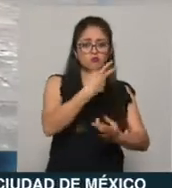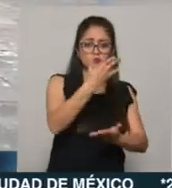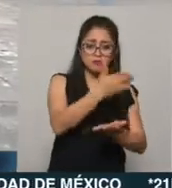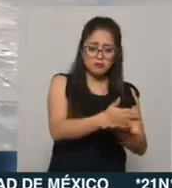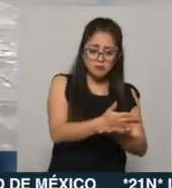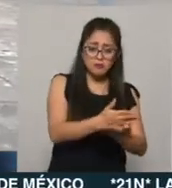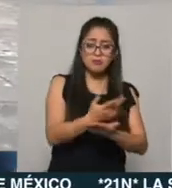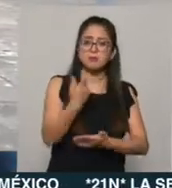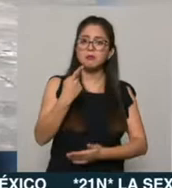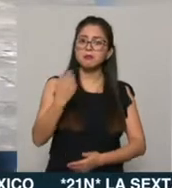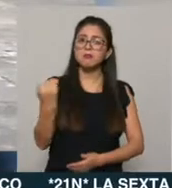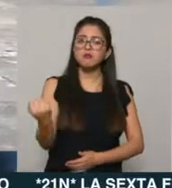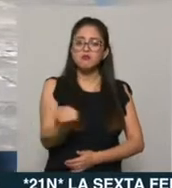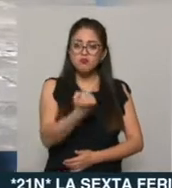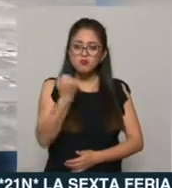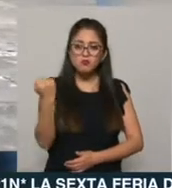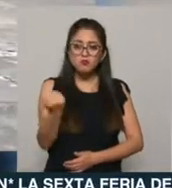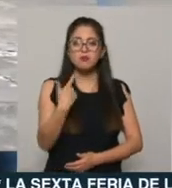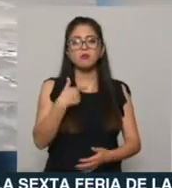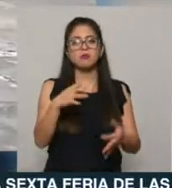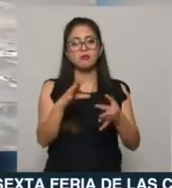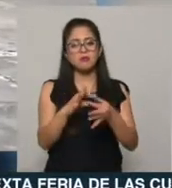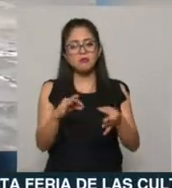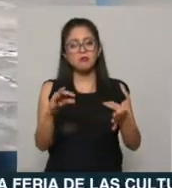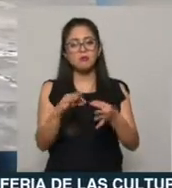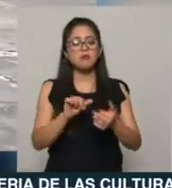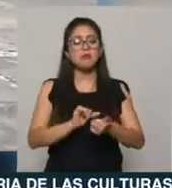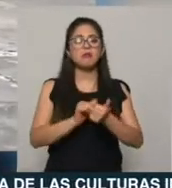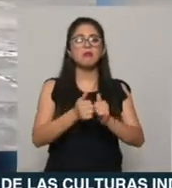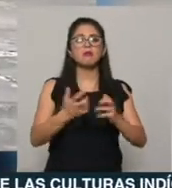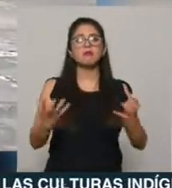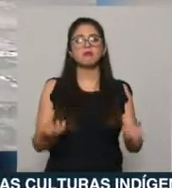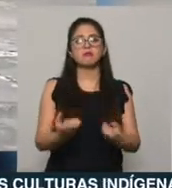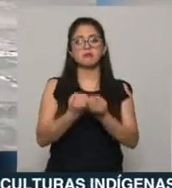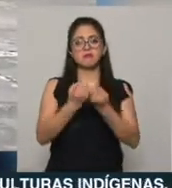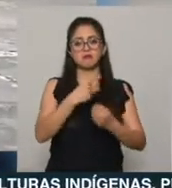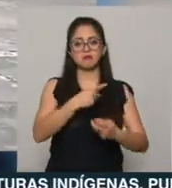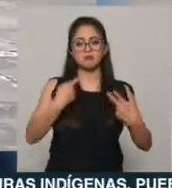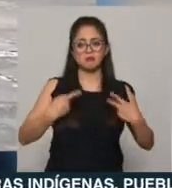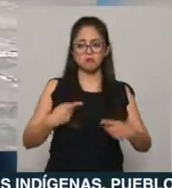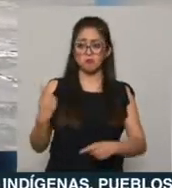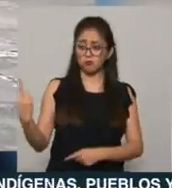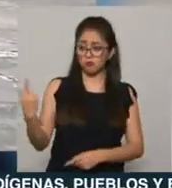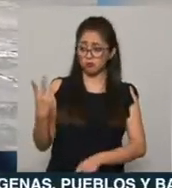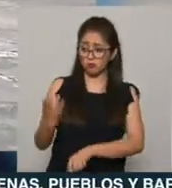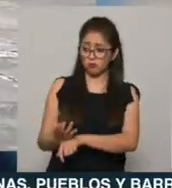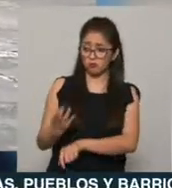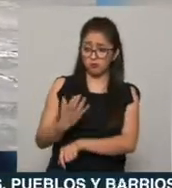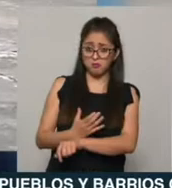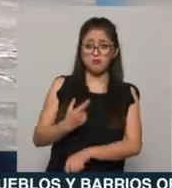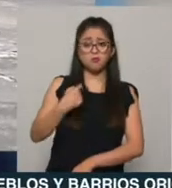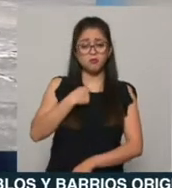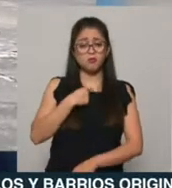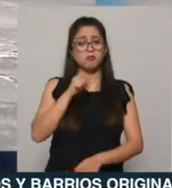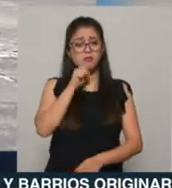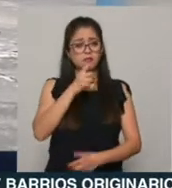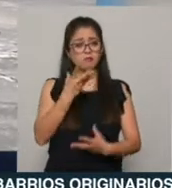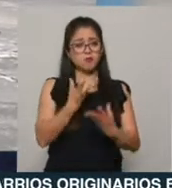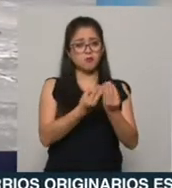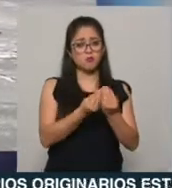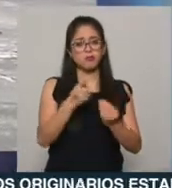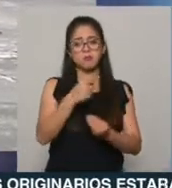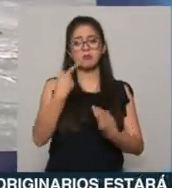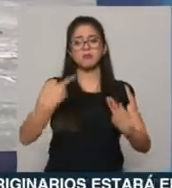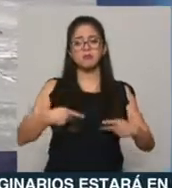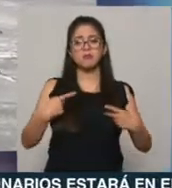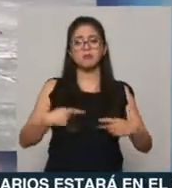y afortunadamente pudimos rescatar a esta persona, dos compañeros y yo, pudimos rescatar a esta persona ilesa. Jessica,